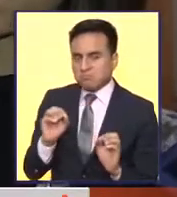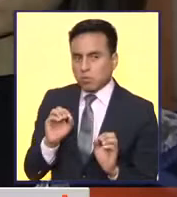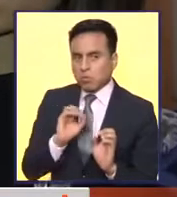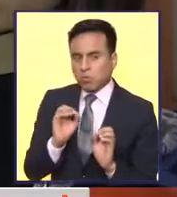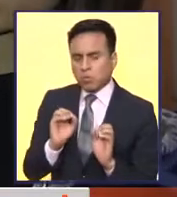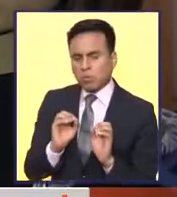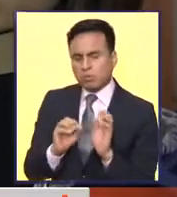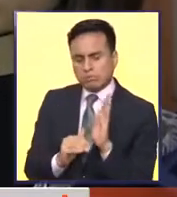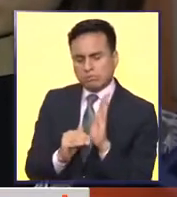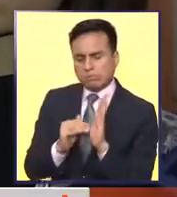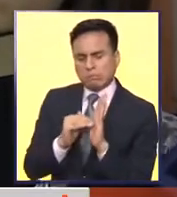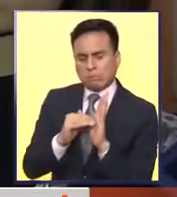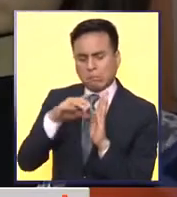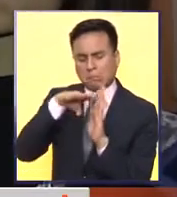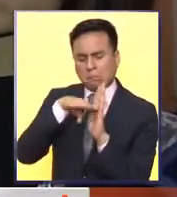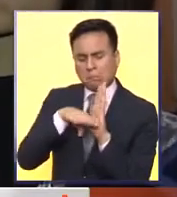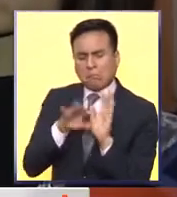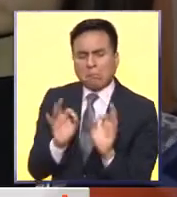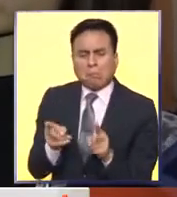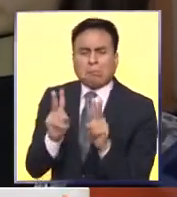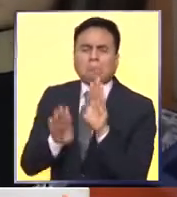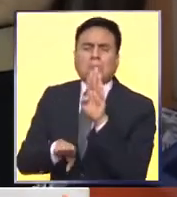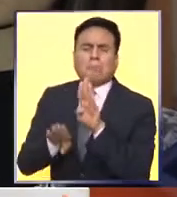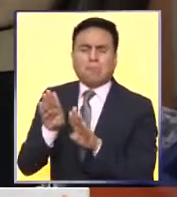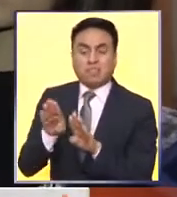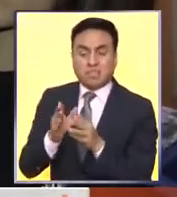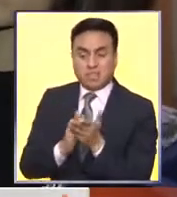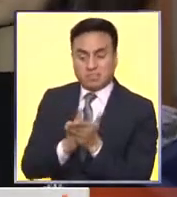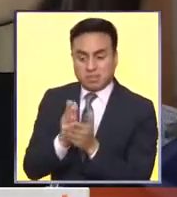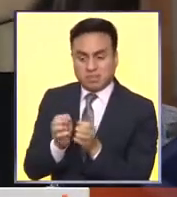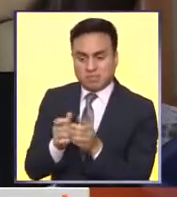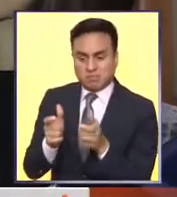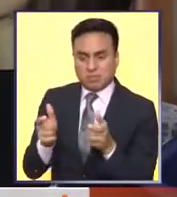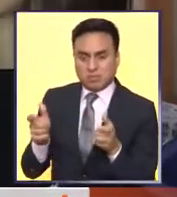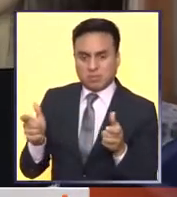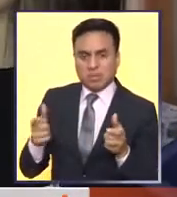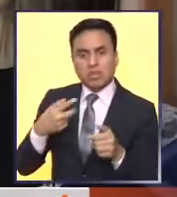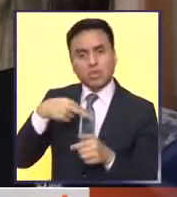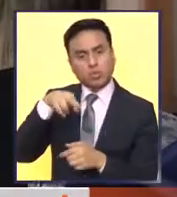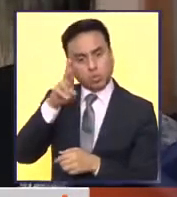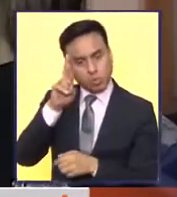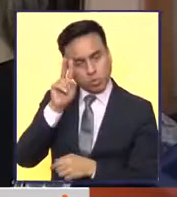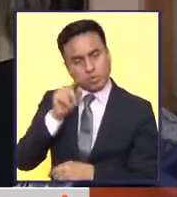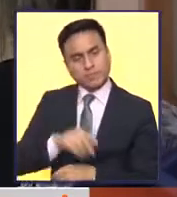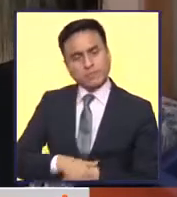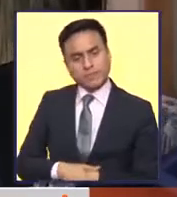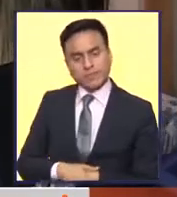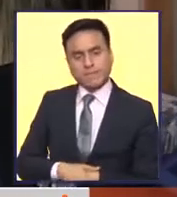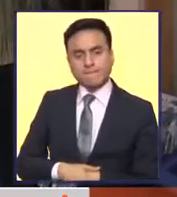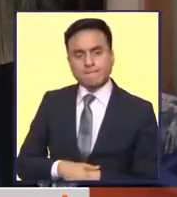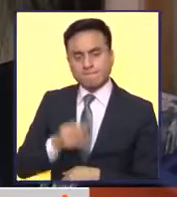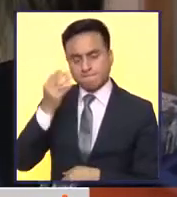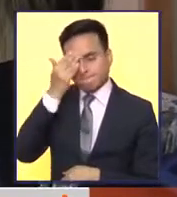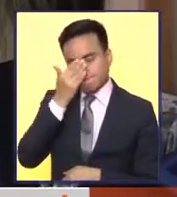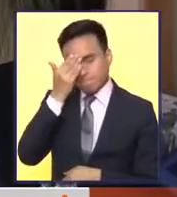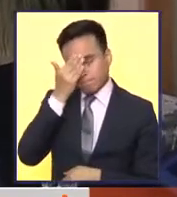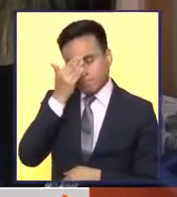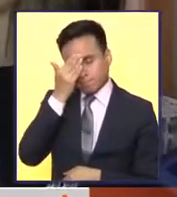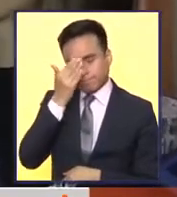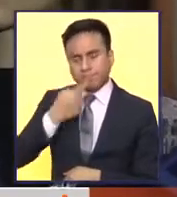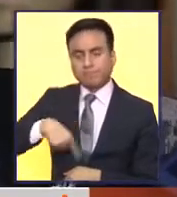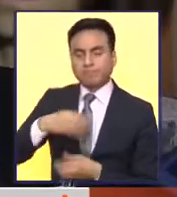escala muy, muy excepcional y que empiezan a aparecer en la zona norte con una preocupación que es bueno